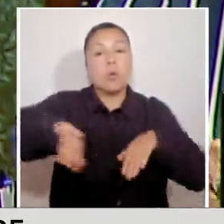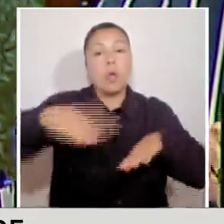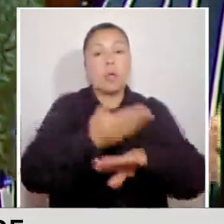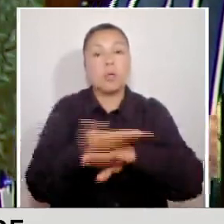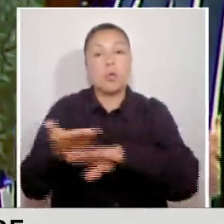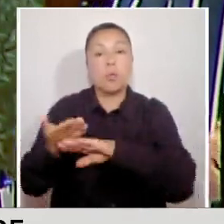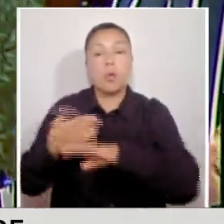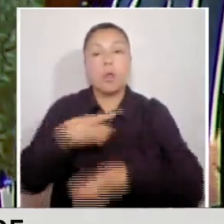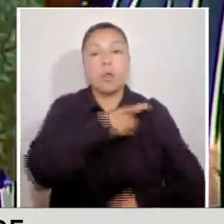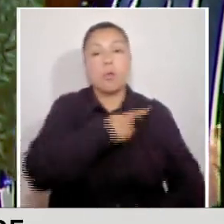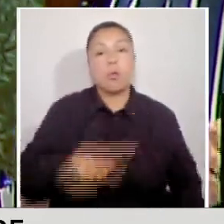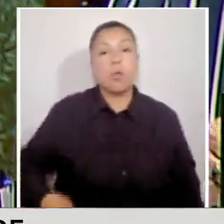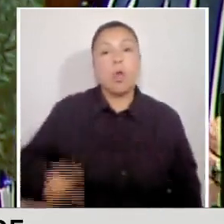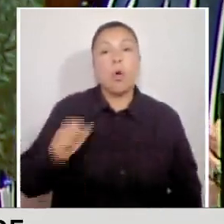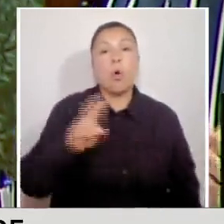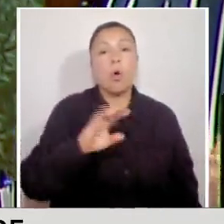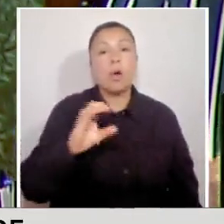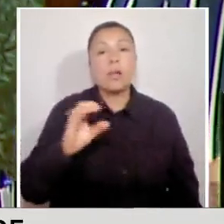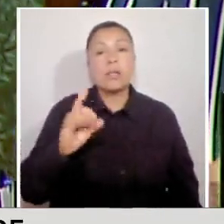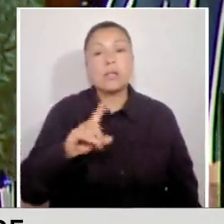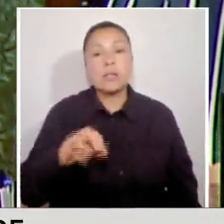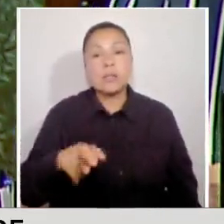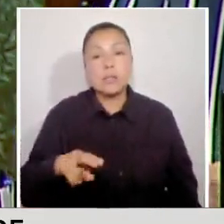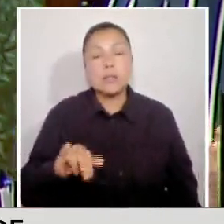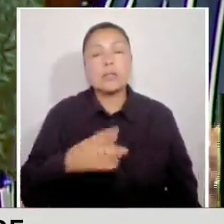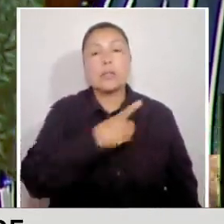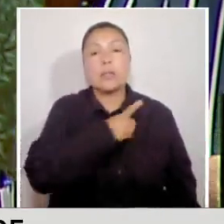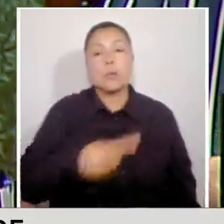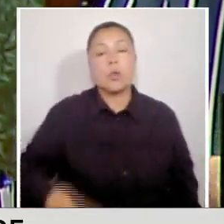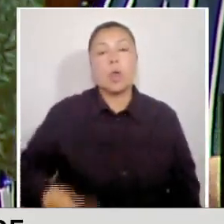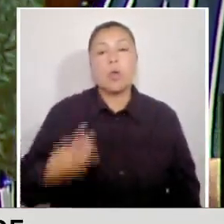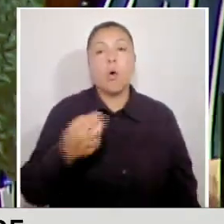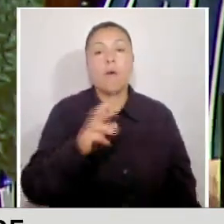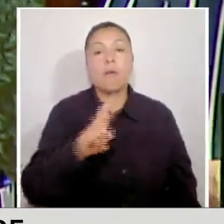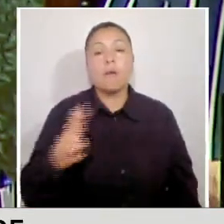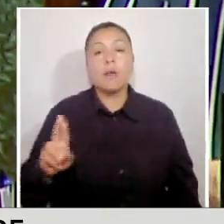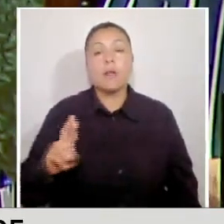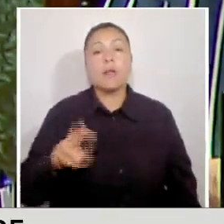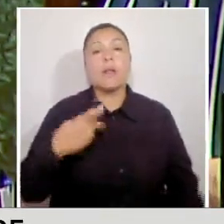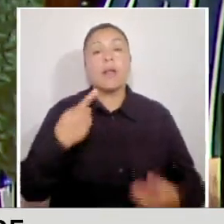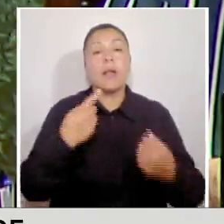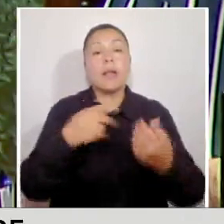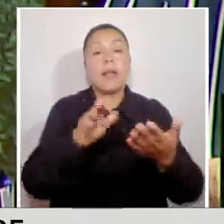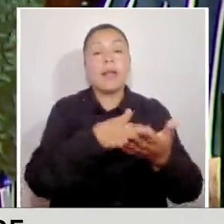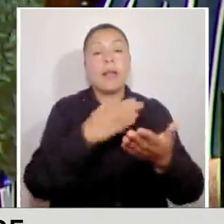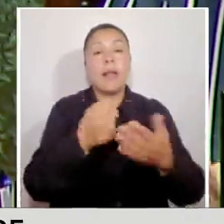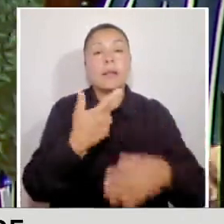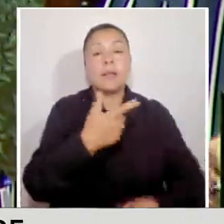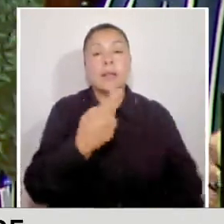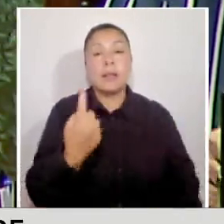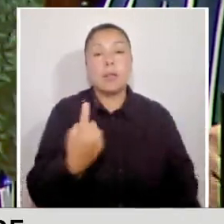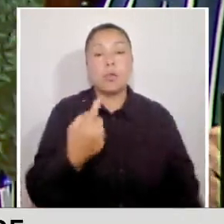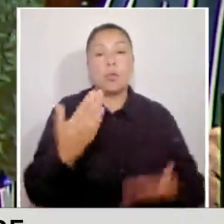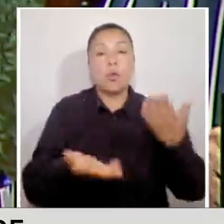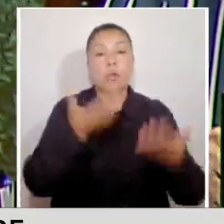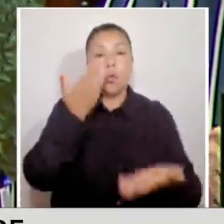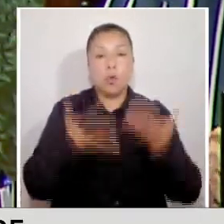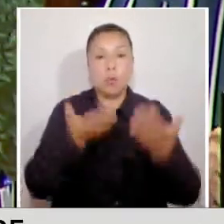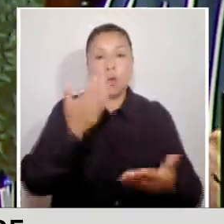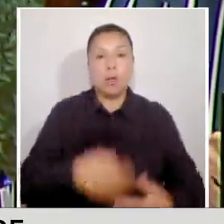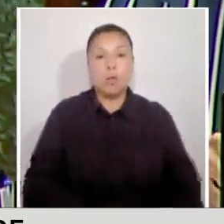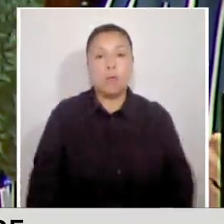la diputada y por el diputado galo 31 del Comparado